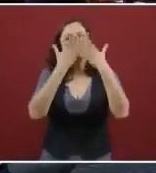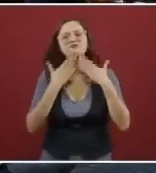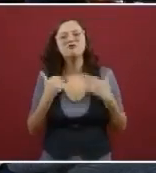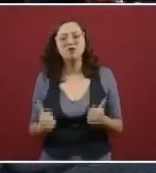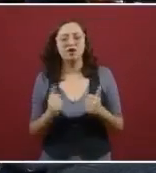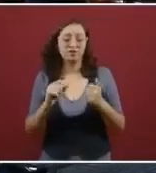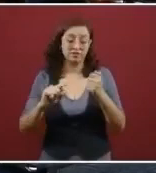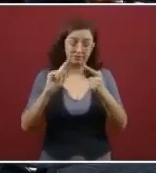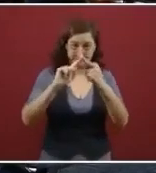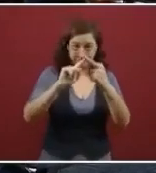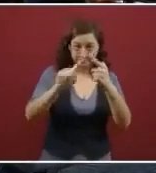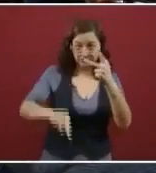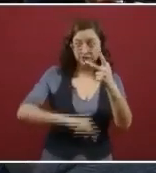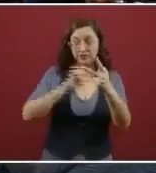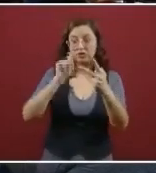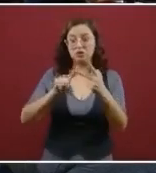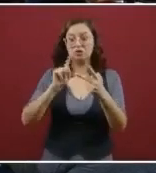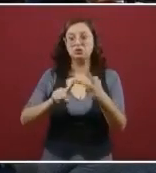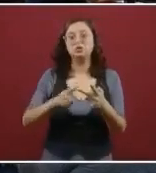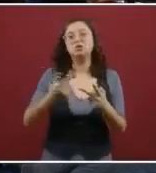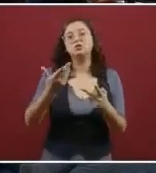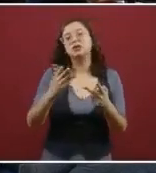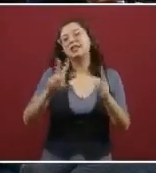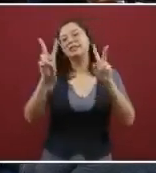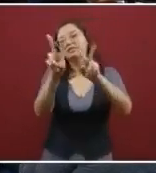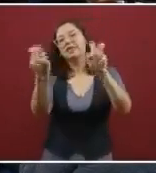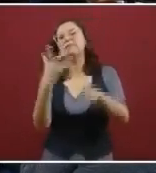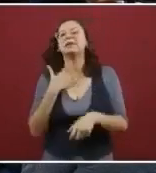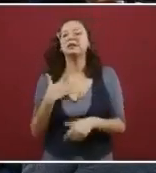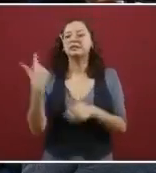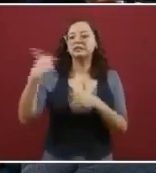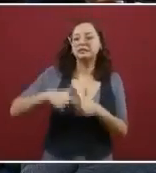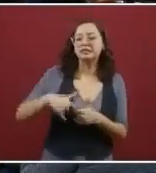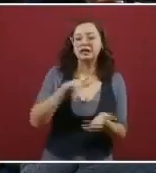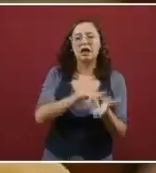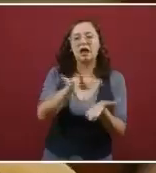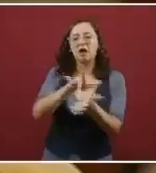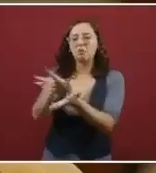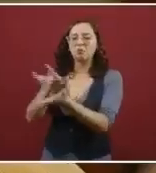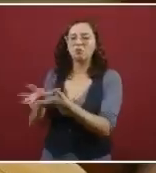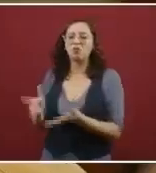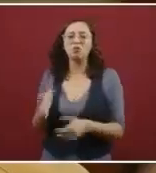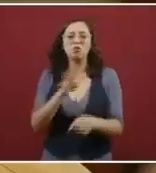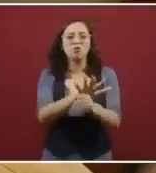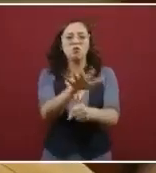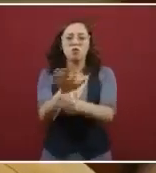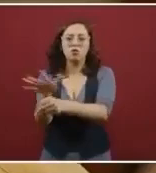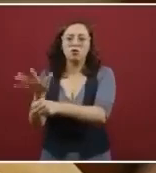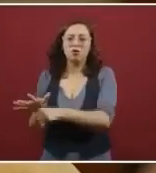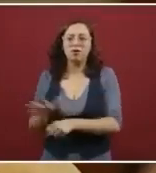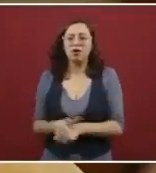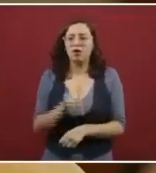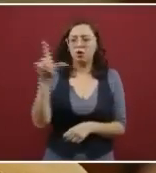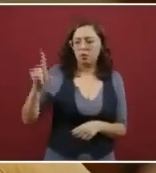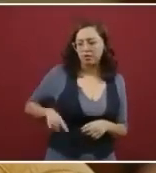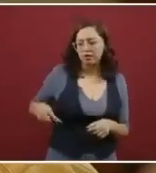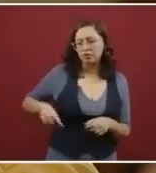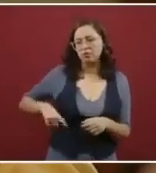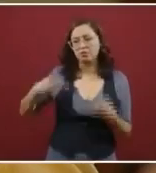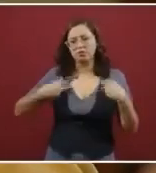recibió cuando fue lo del desabasto de combustible y la importancia de que haya este apoyo entre gobierno y ciudadanía.